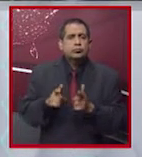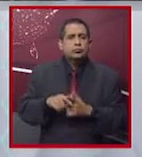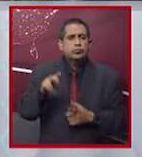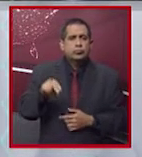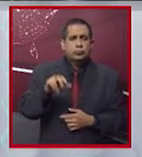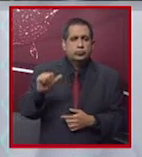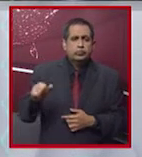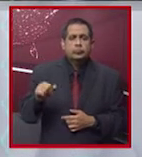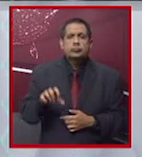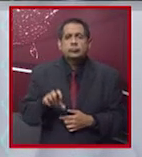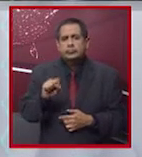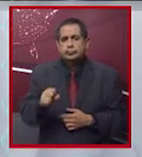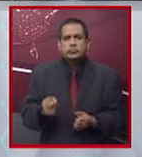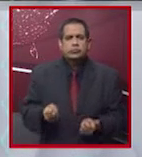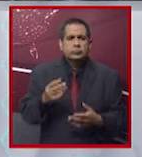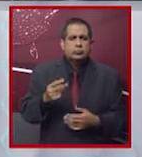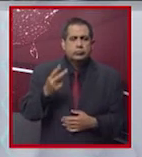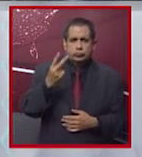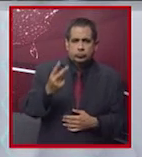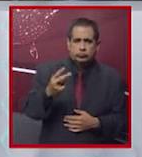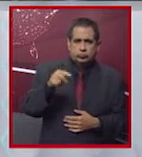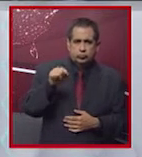Alianza alcanzó